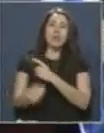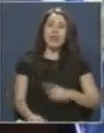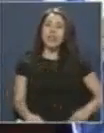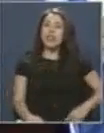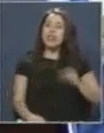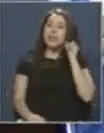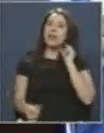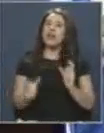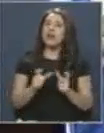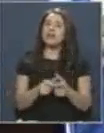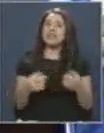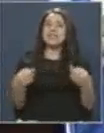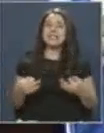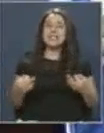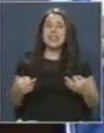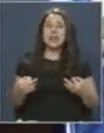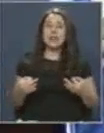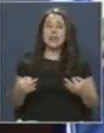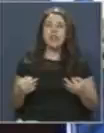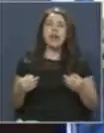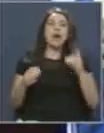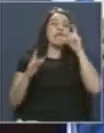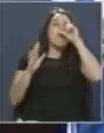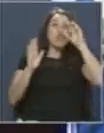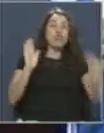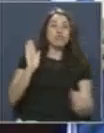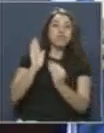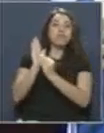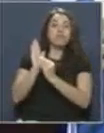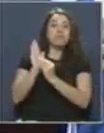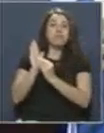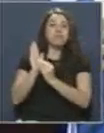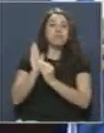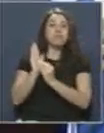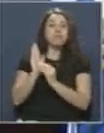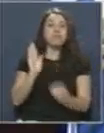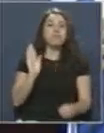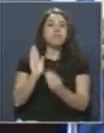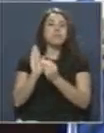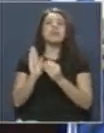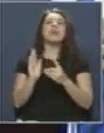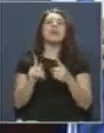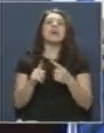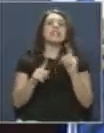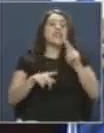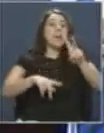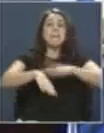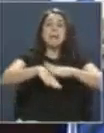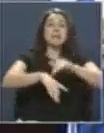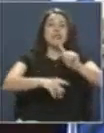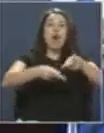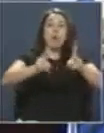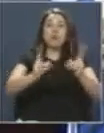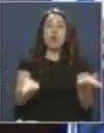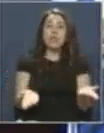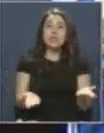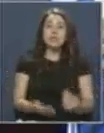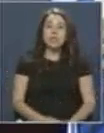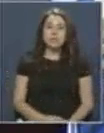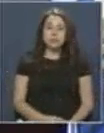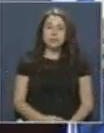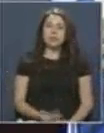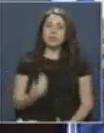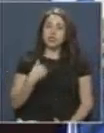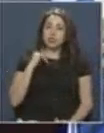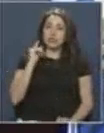la Comisión de Seguridad por subir imágenes no consentidas que se han sido obtenidos en la intimidad, etcétera, etcétera. Yo